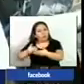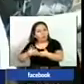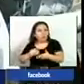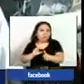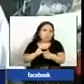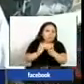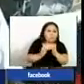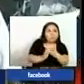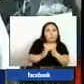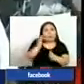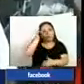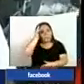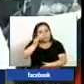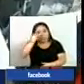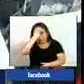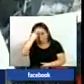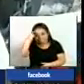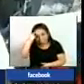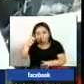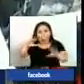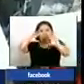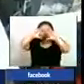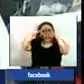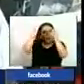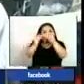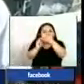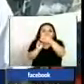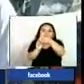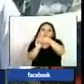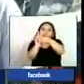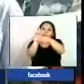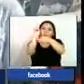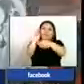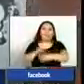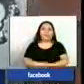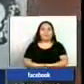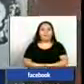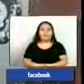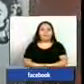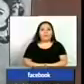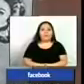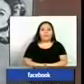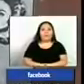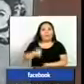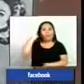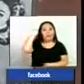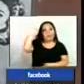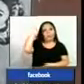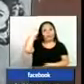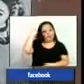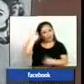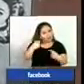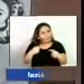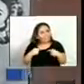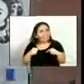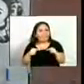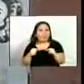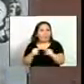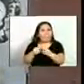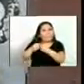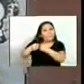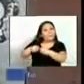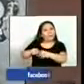como la bajada del divino salvador del mundo lo haremos de manera virtual. Lo importante es que no se pierda y